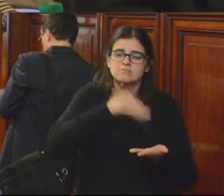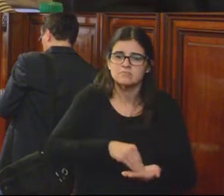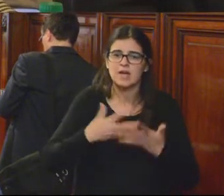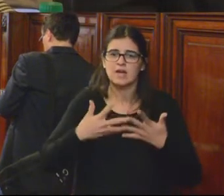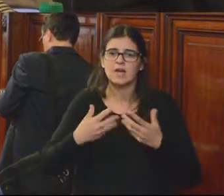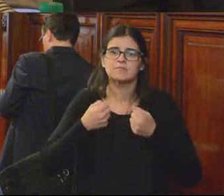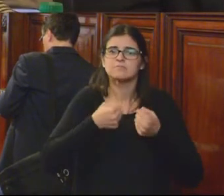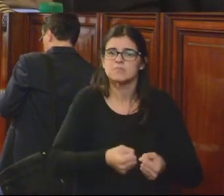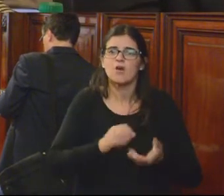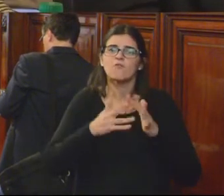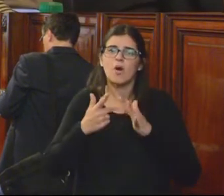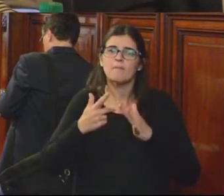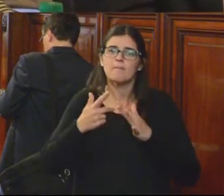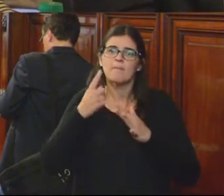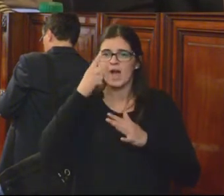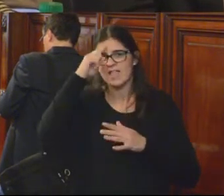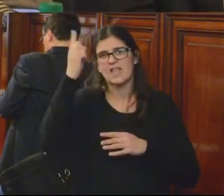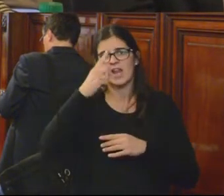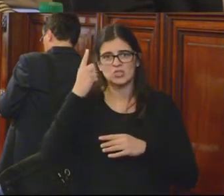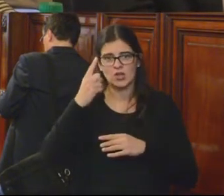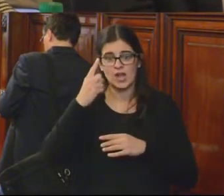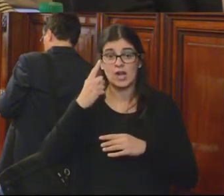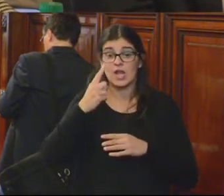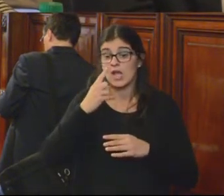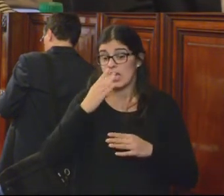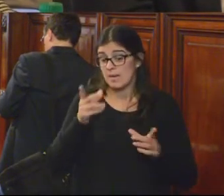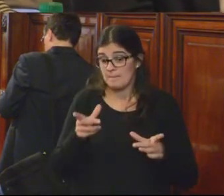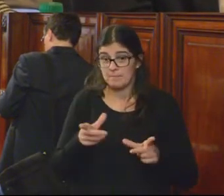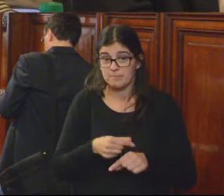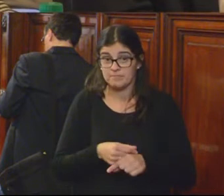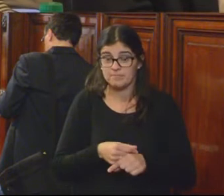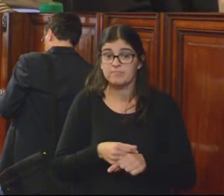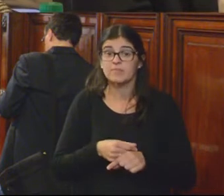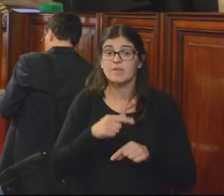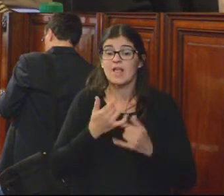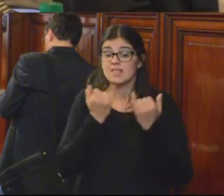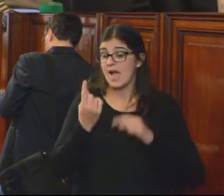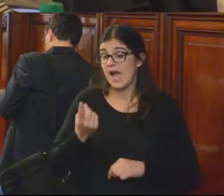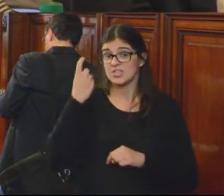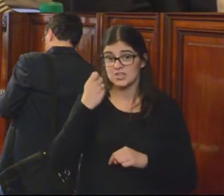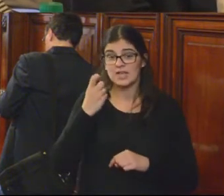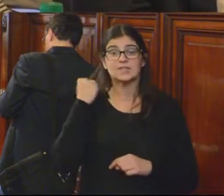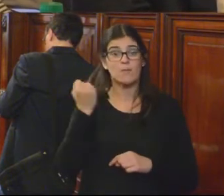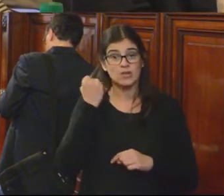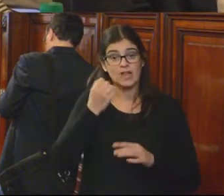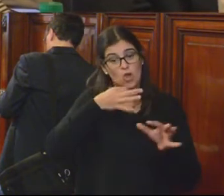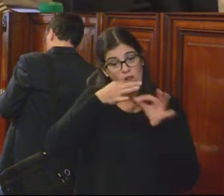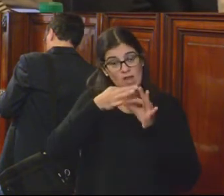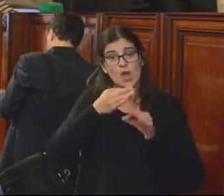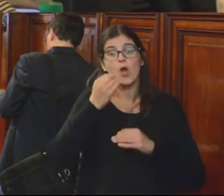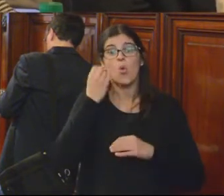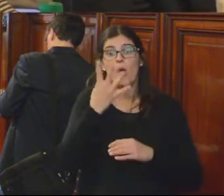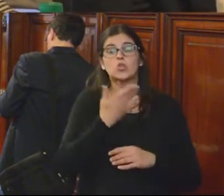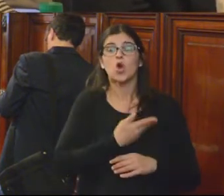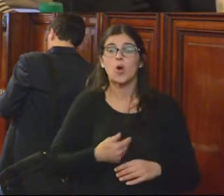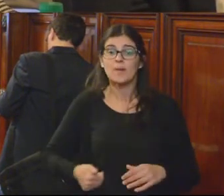vía acoso internacional. Finalmente, en el día de ayer, es importante que lo señalemos, 4